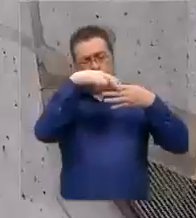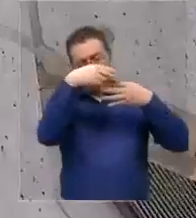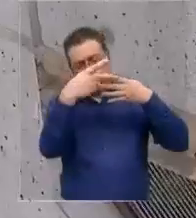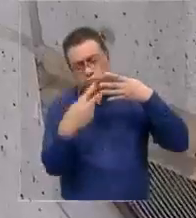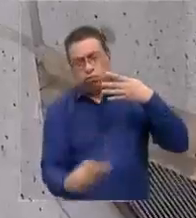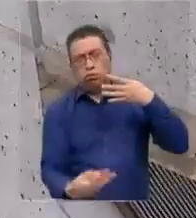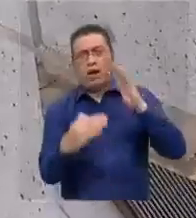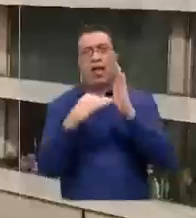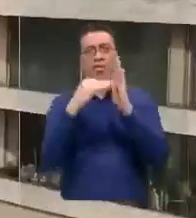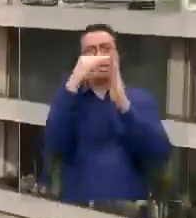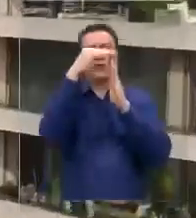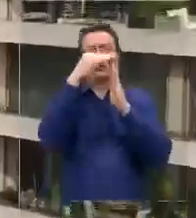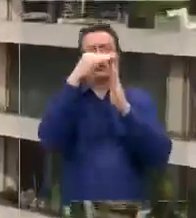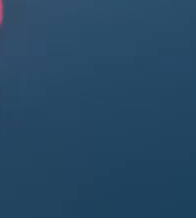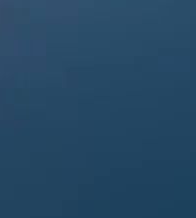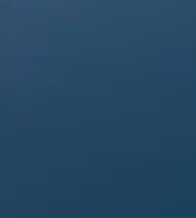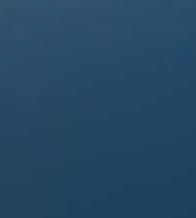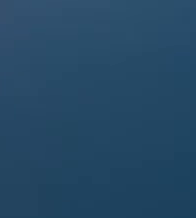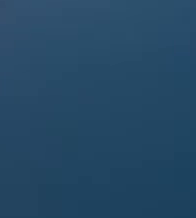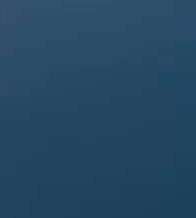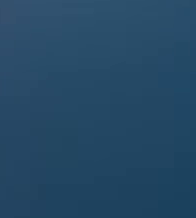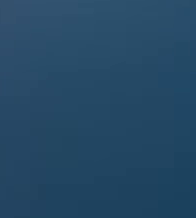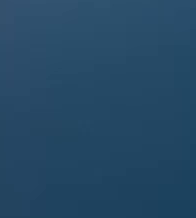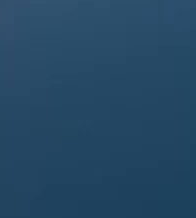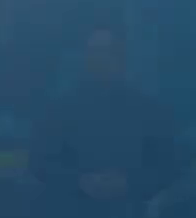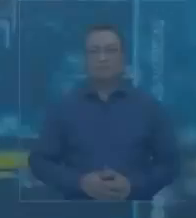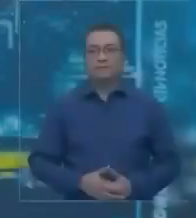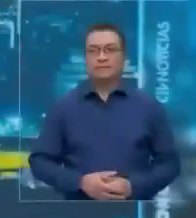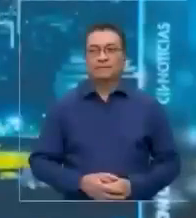de un edificio. Ya volvemos.